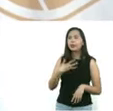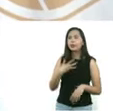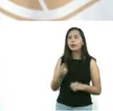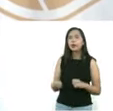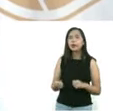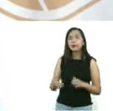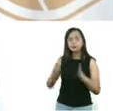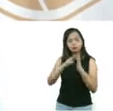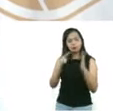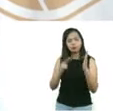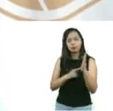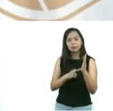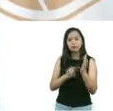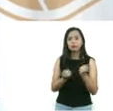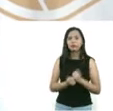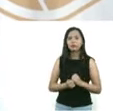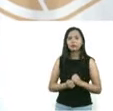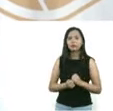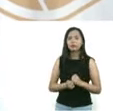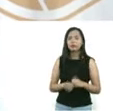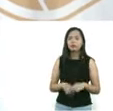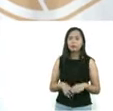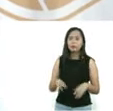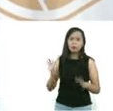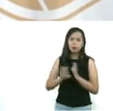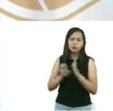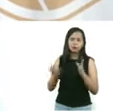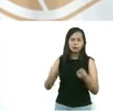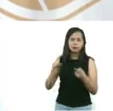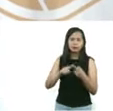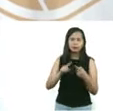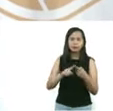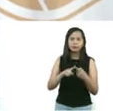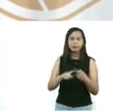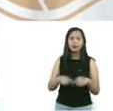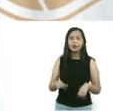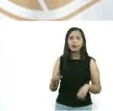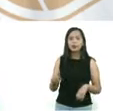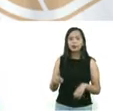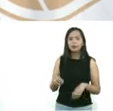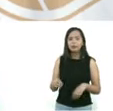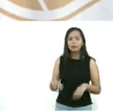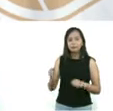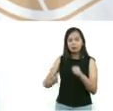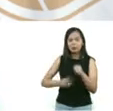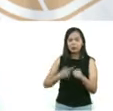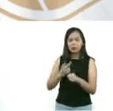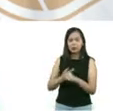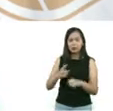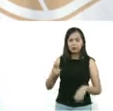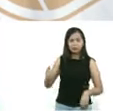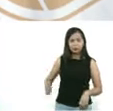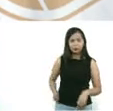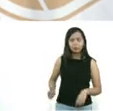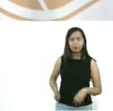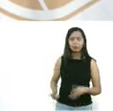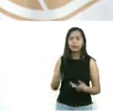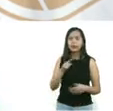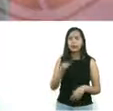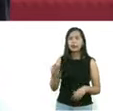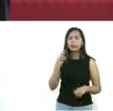normas, particularmente en el Polígono A, el Gobierno de la Ciudad de México, a través de la Secretaría de Gobierno, se encarga